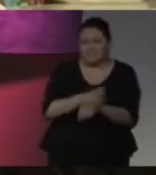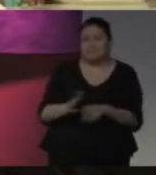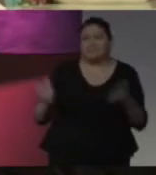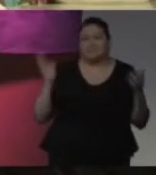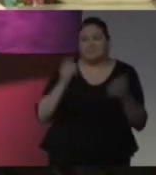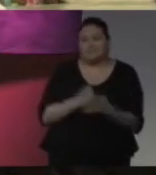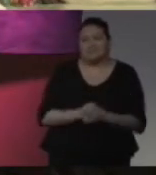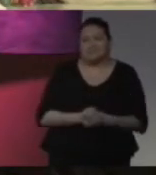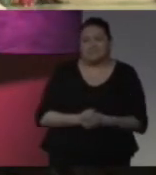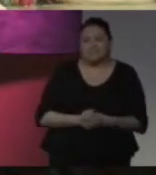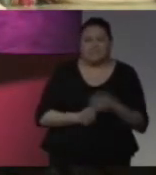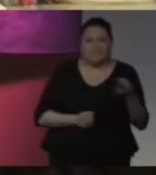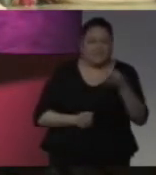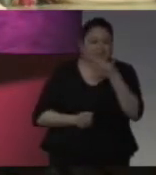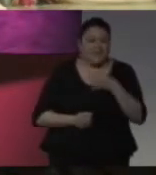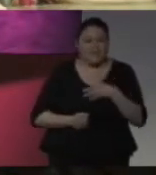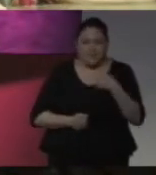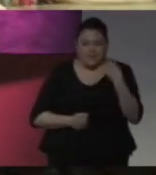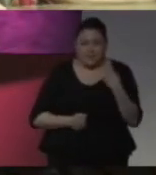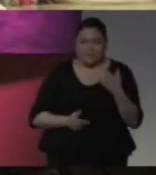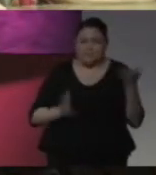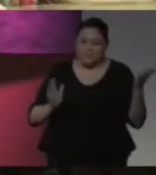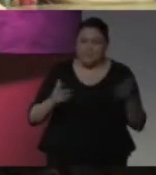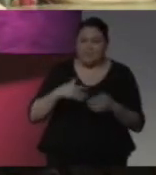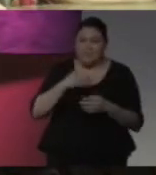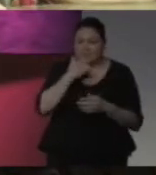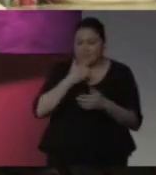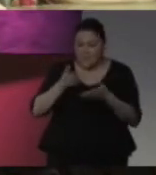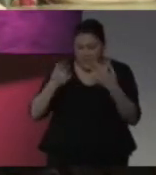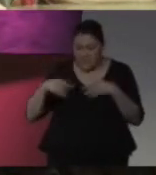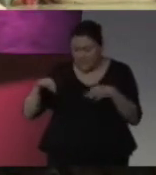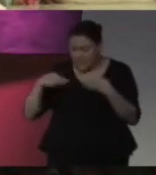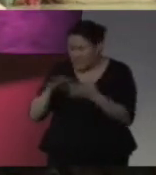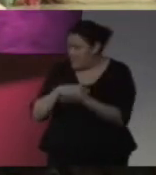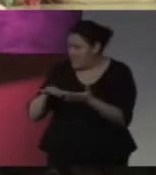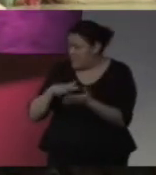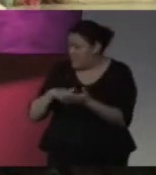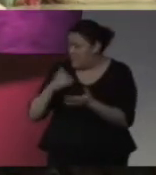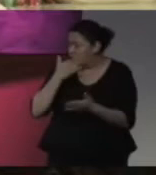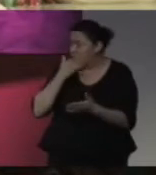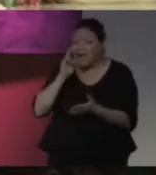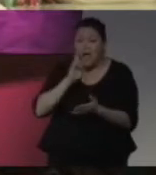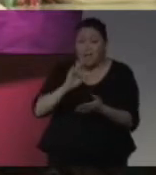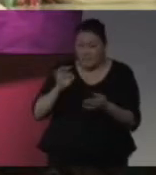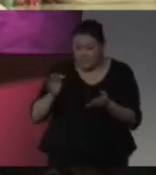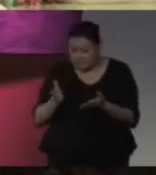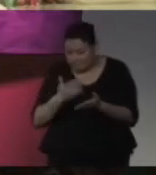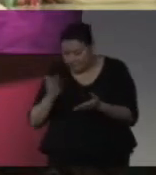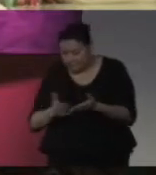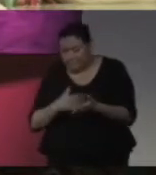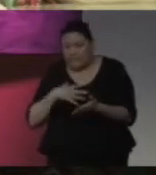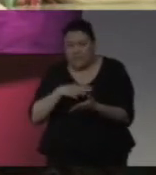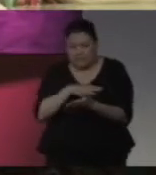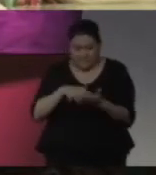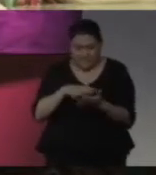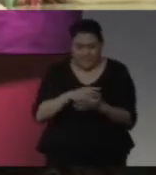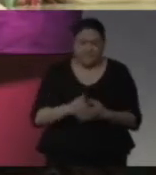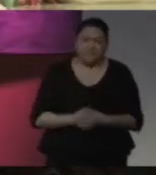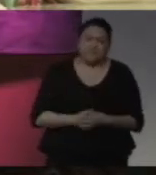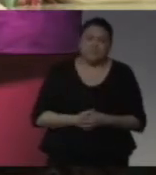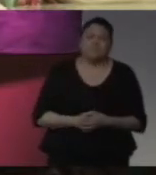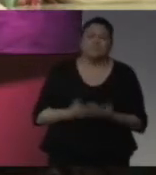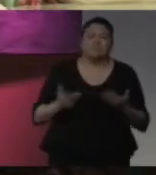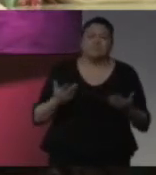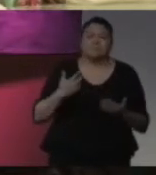Ya me llegó la primera, pero afortunadamente nada más tengo otra página. O no, no es cierto, a ver cuánto. Bueno,